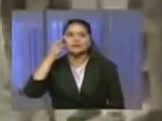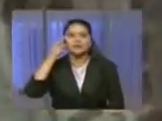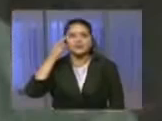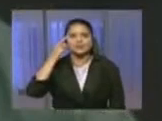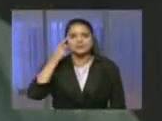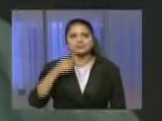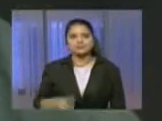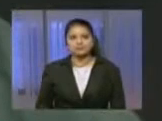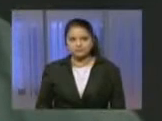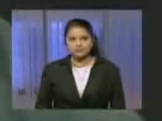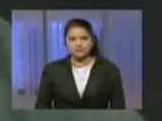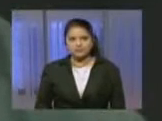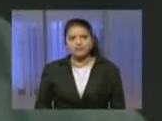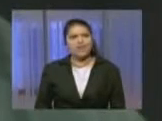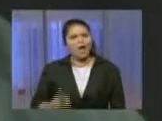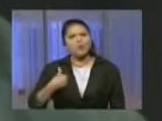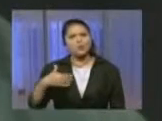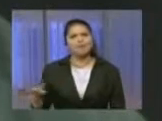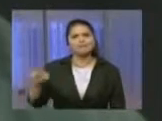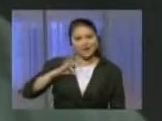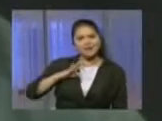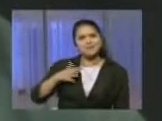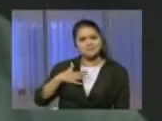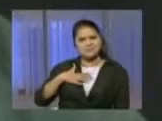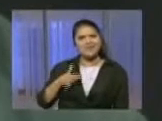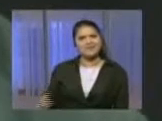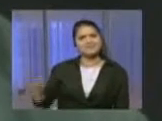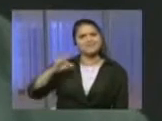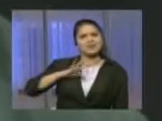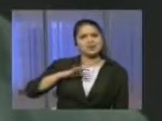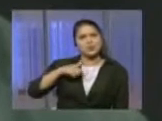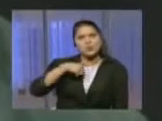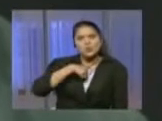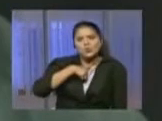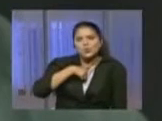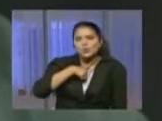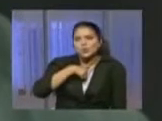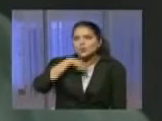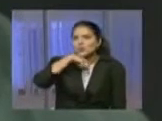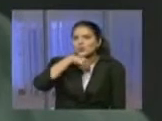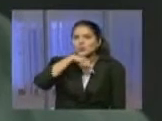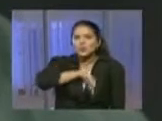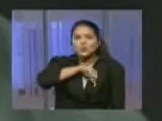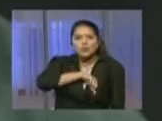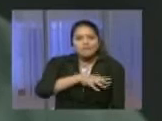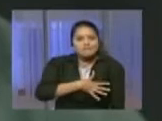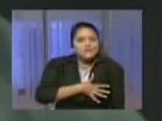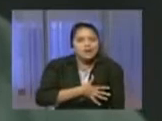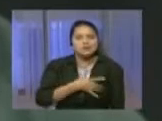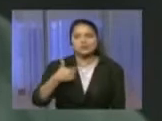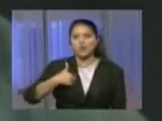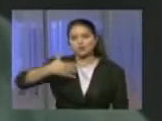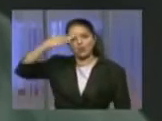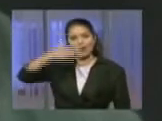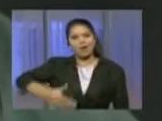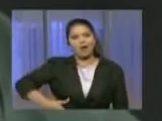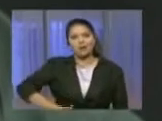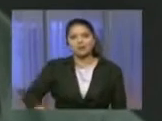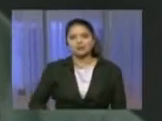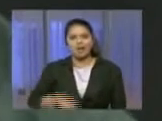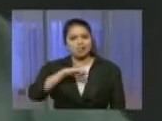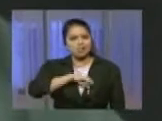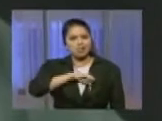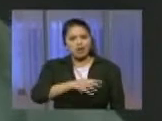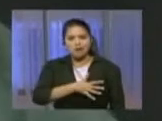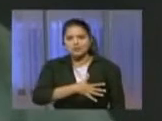pegó saben muchachos pegó adentro ser soldado pegó dentro aquí en